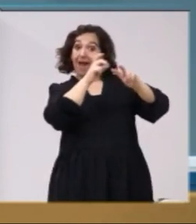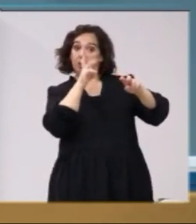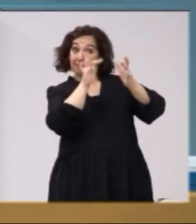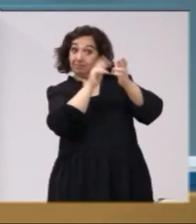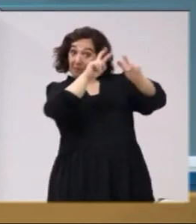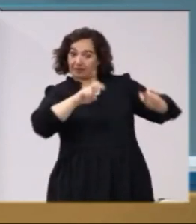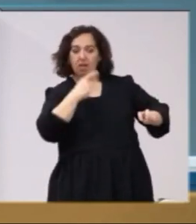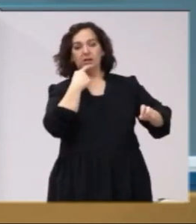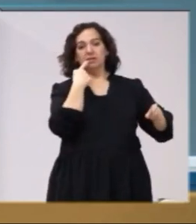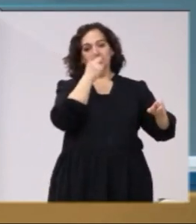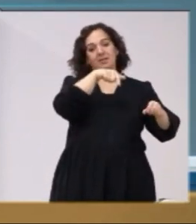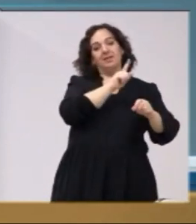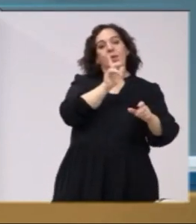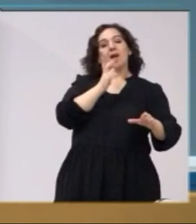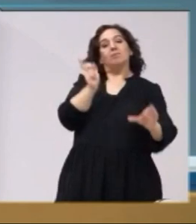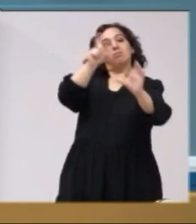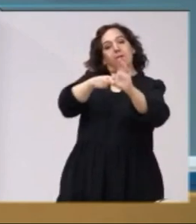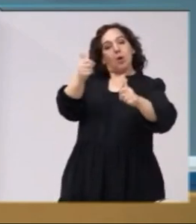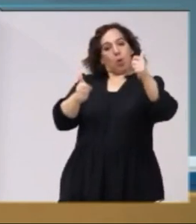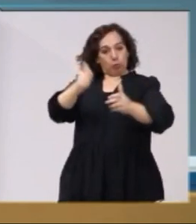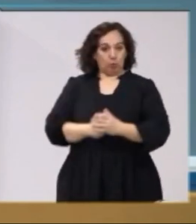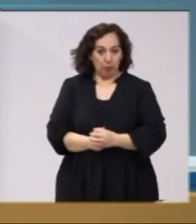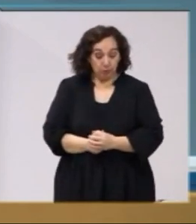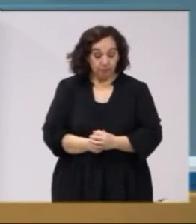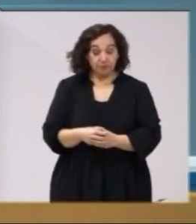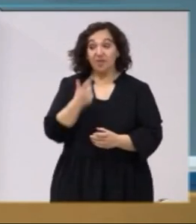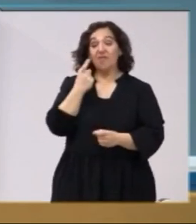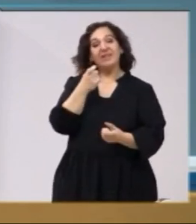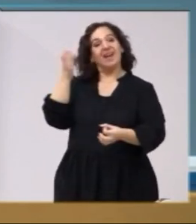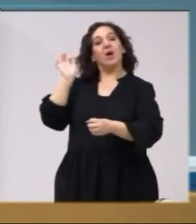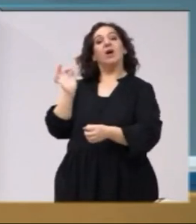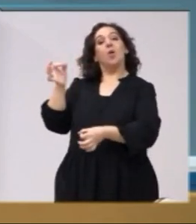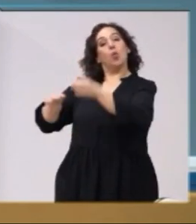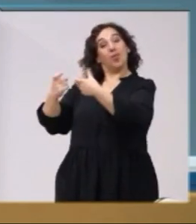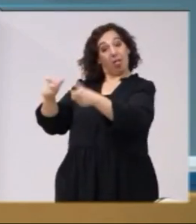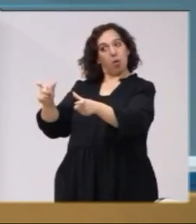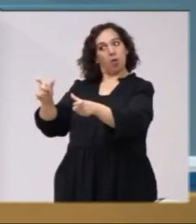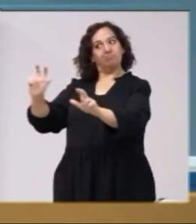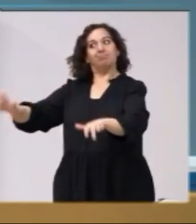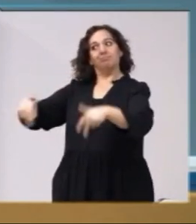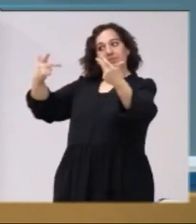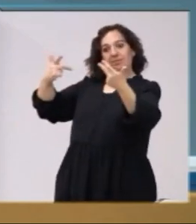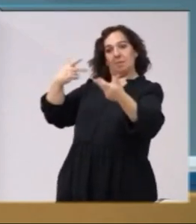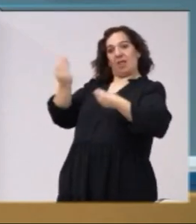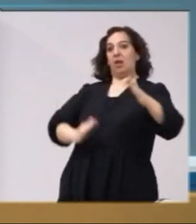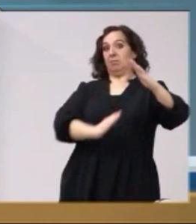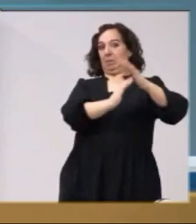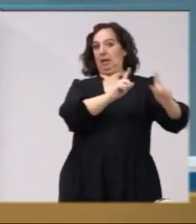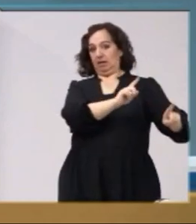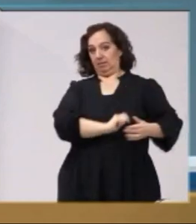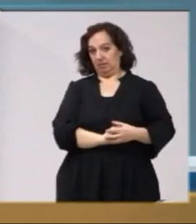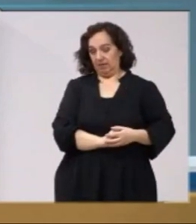investigadas. Necesitamos amparo del juzgado para poder hacerlo. En